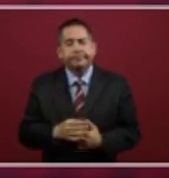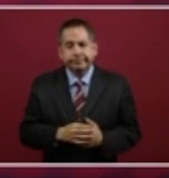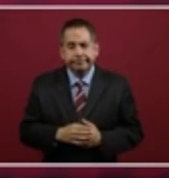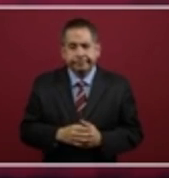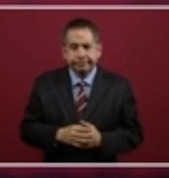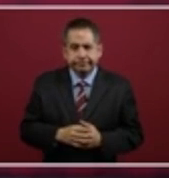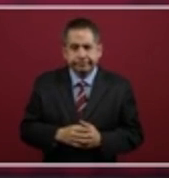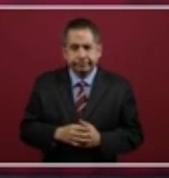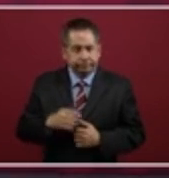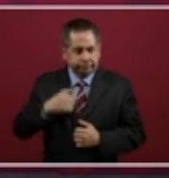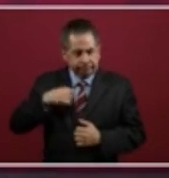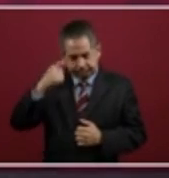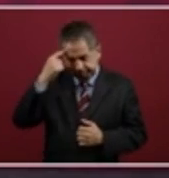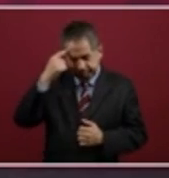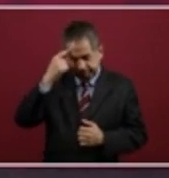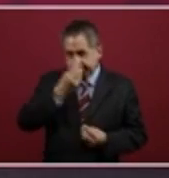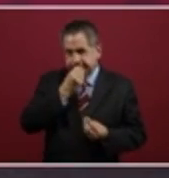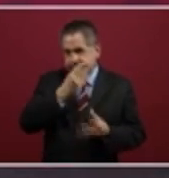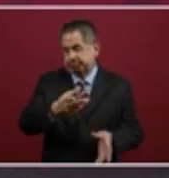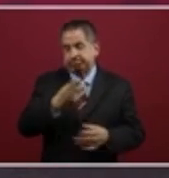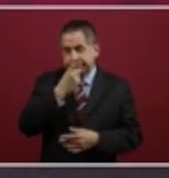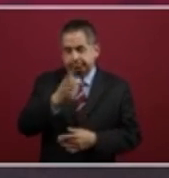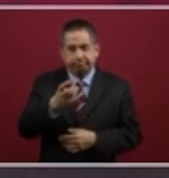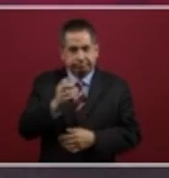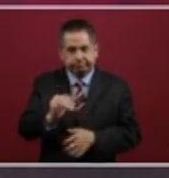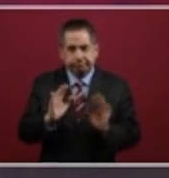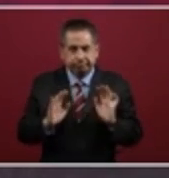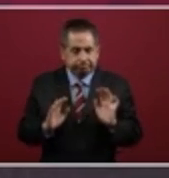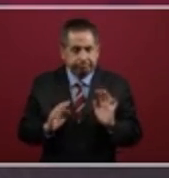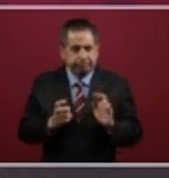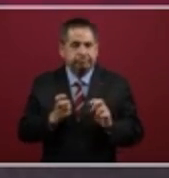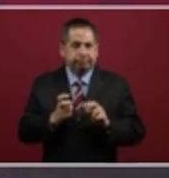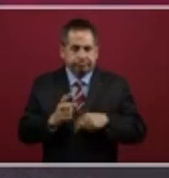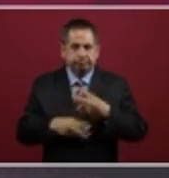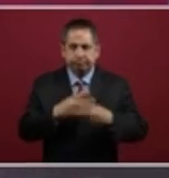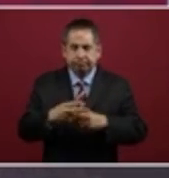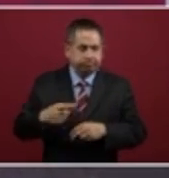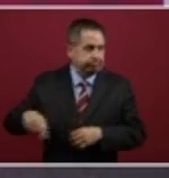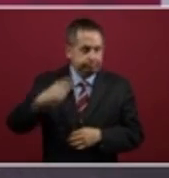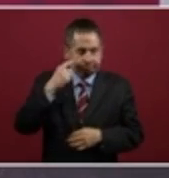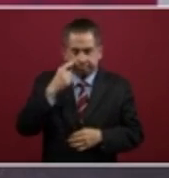siempre digo lo que pienso, y además así es como se va haciendo conciencia.